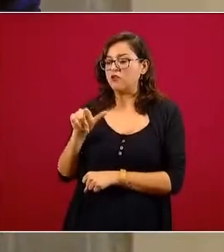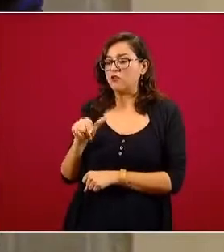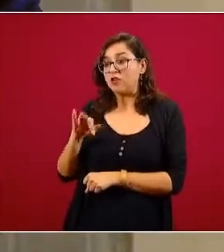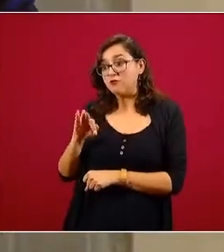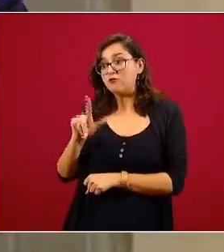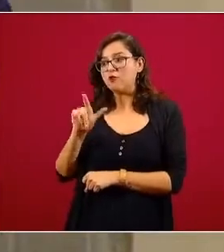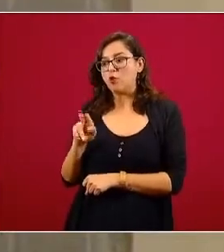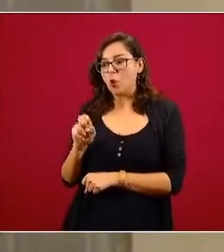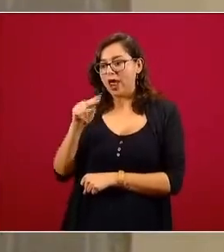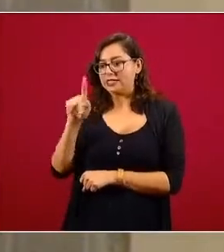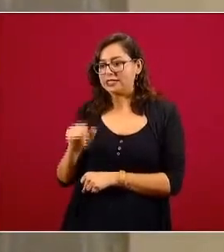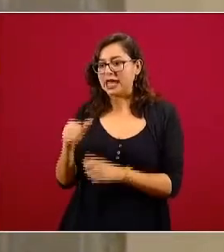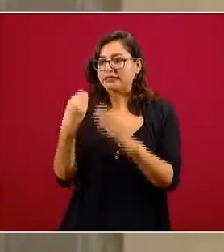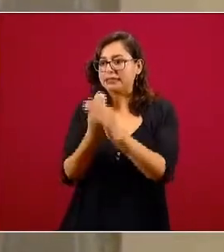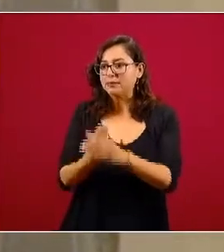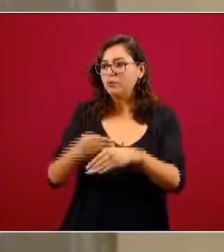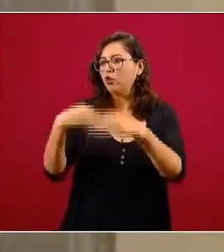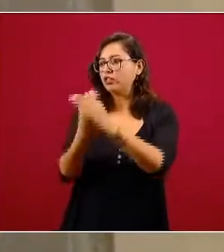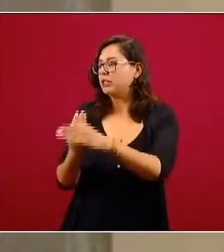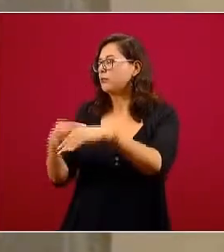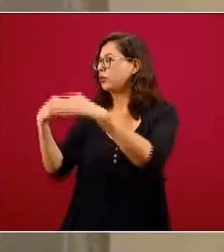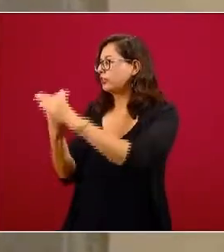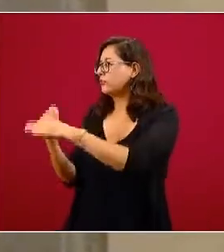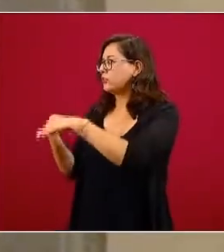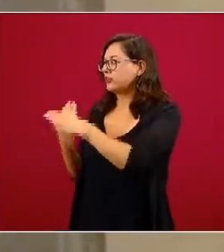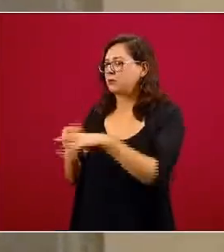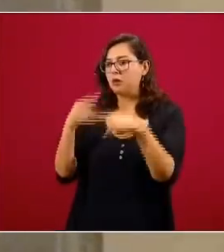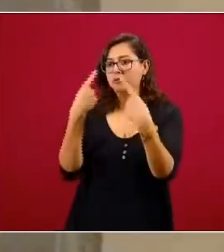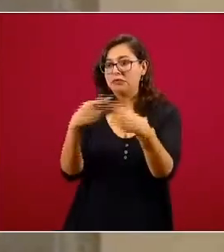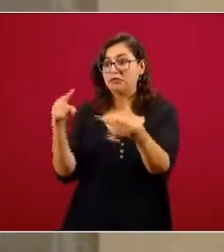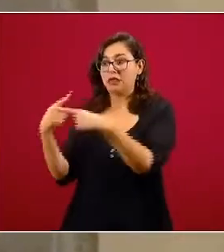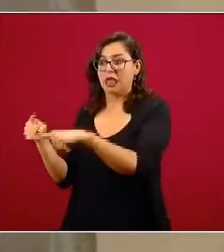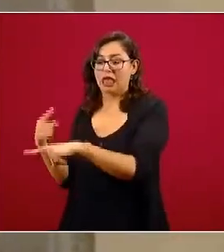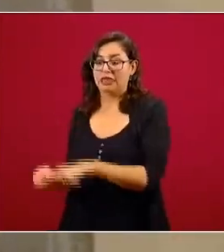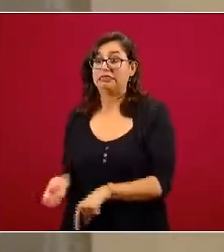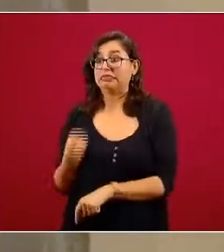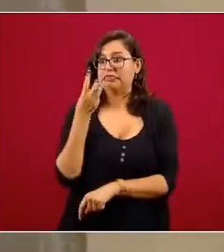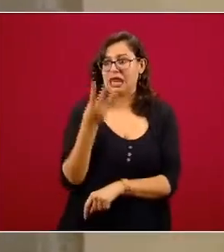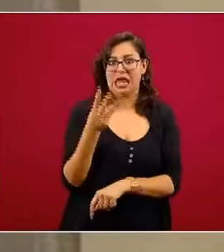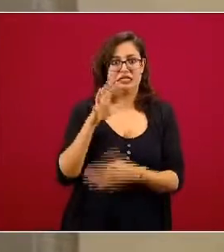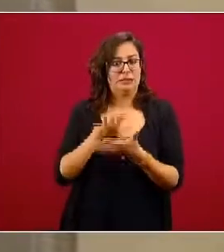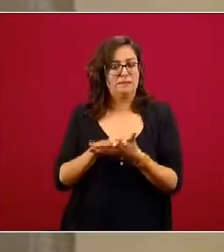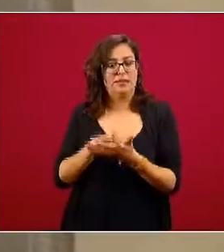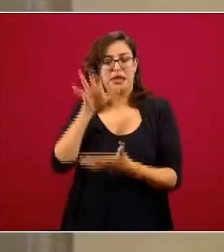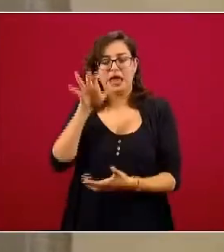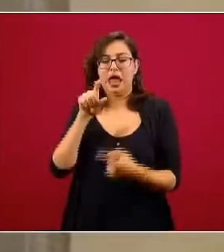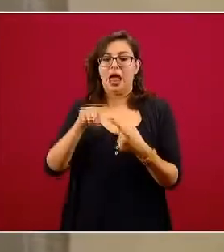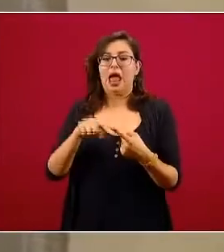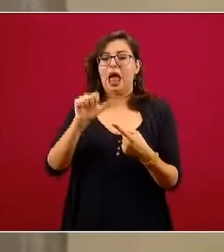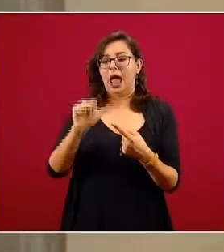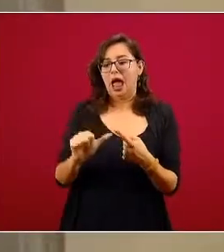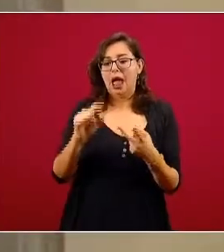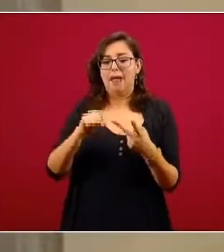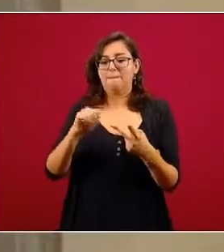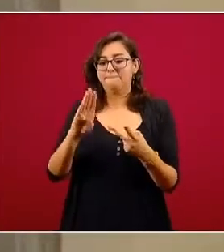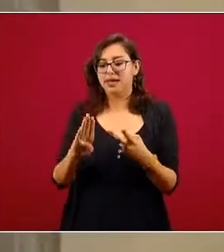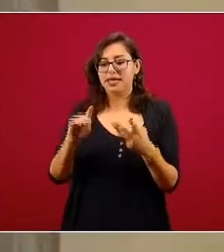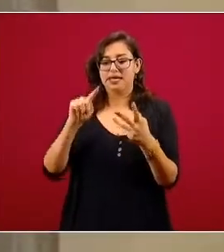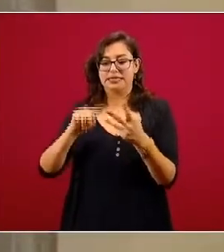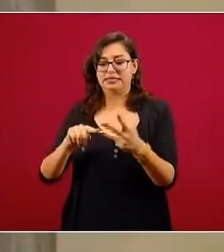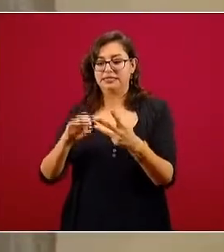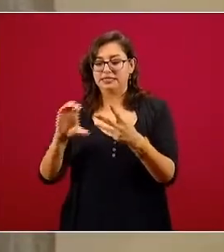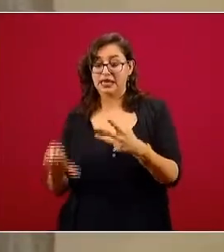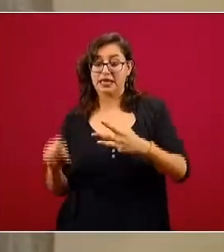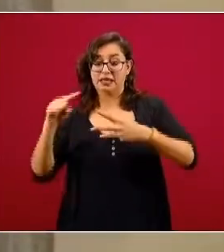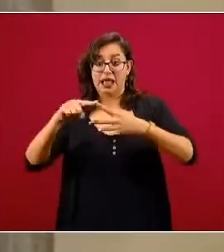hoy se conoce que hay varios tipos, 3 mayores, A, B y C. El virus A tiene